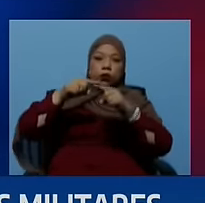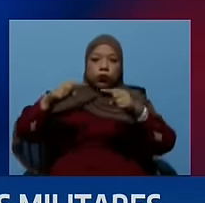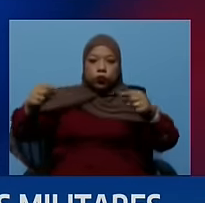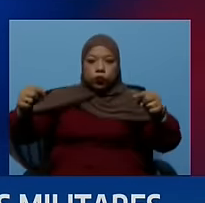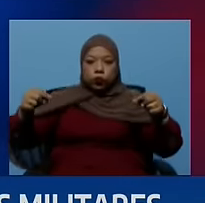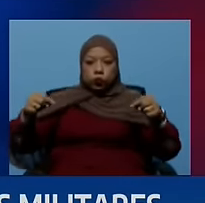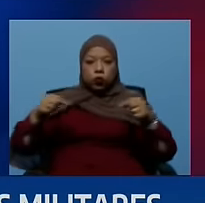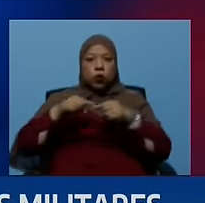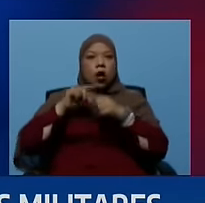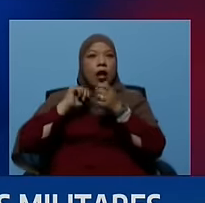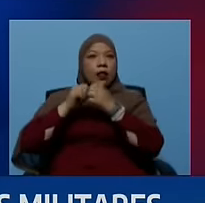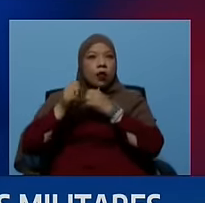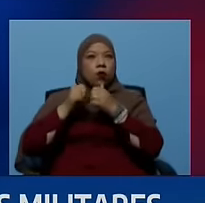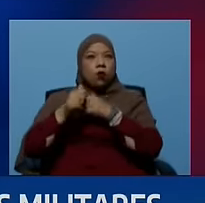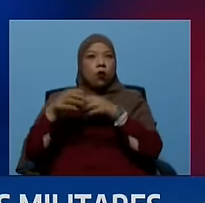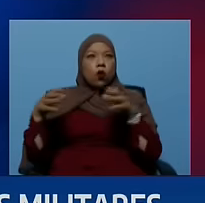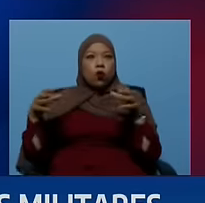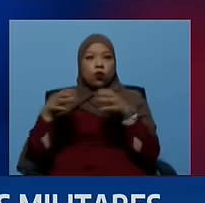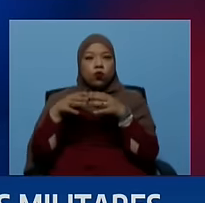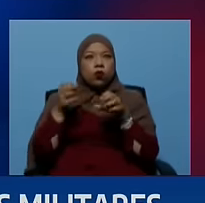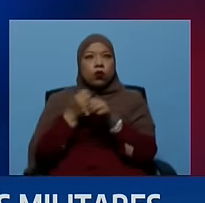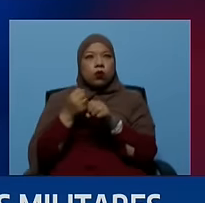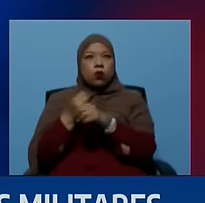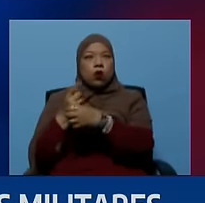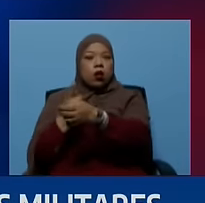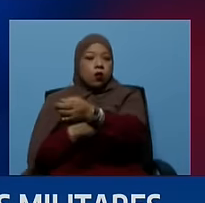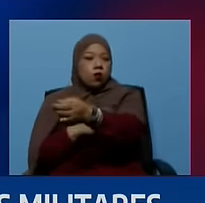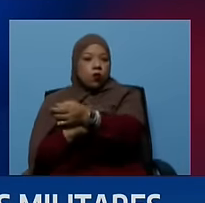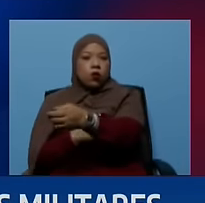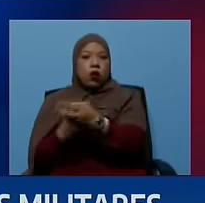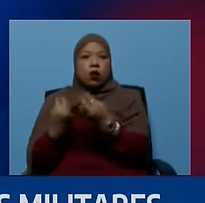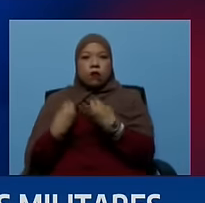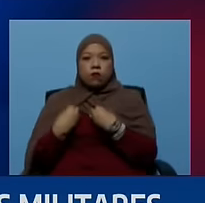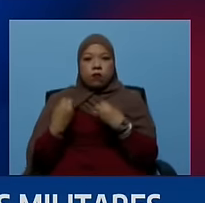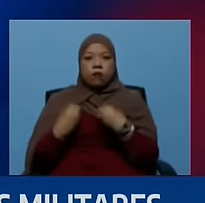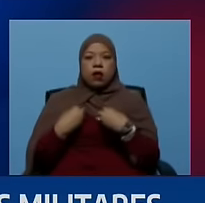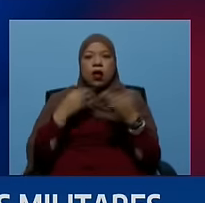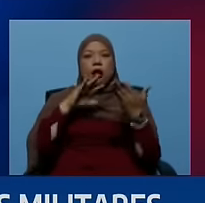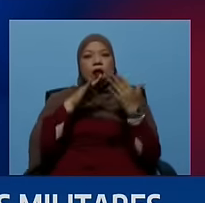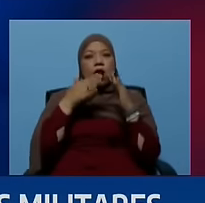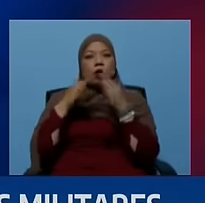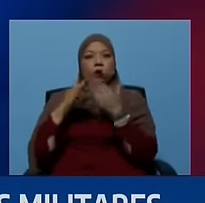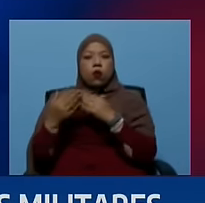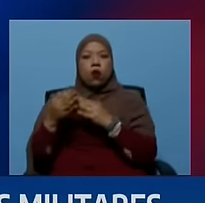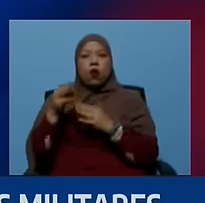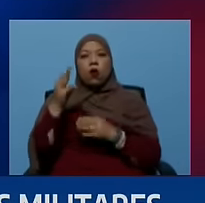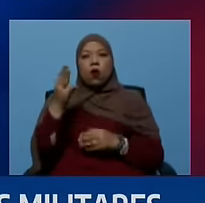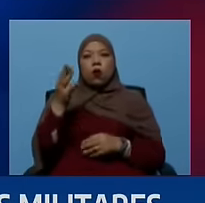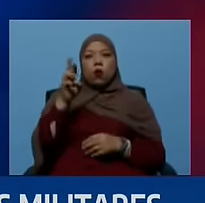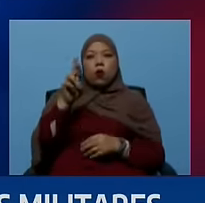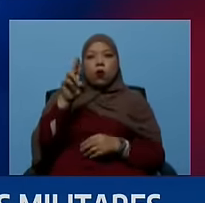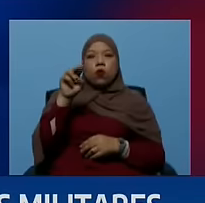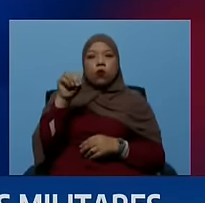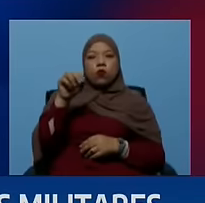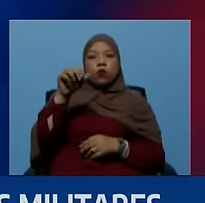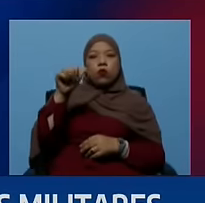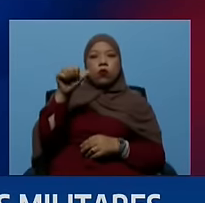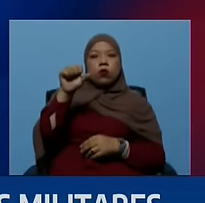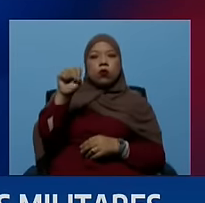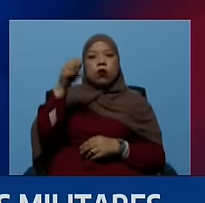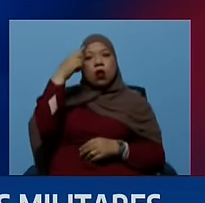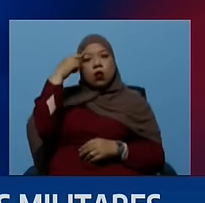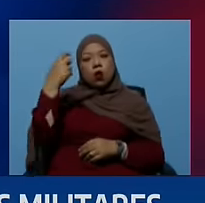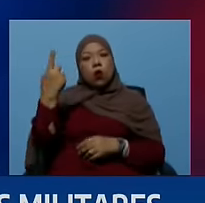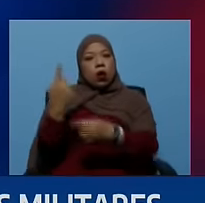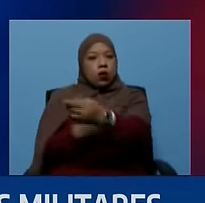grupo de muchachos los hermanos bielma que vivían en brusual luego se mudaron para San Antonio mi saludo a